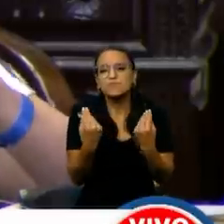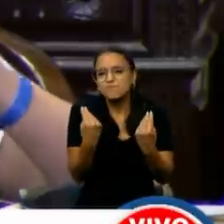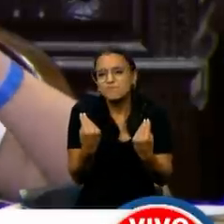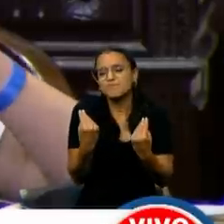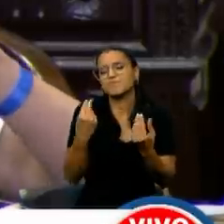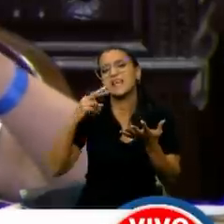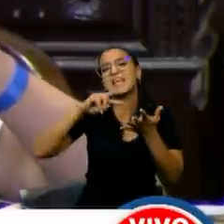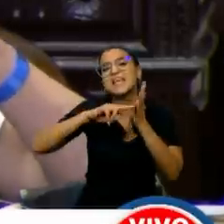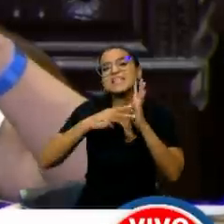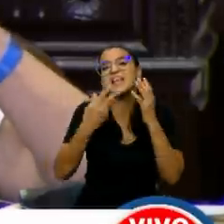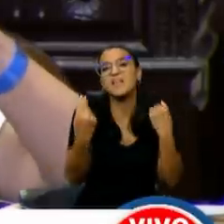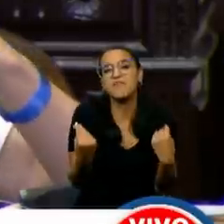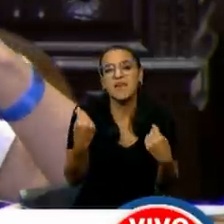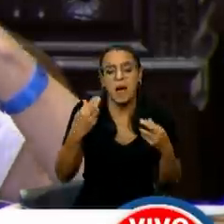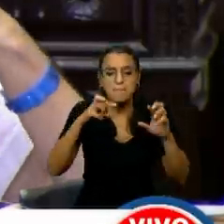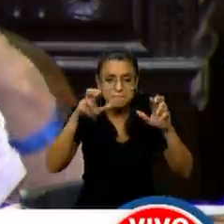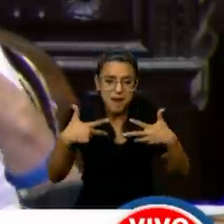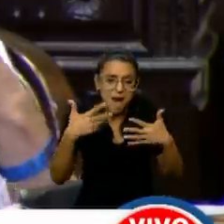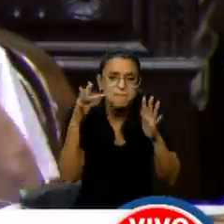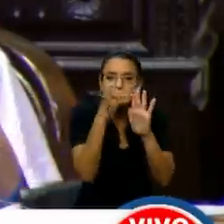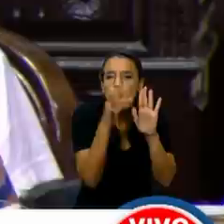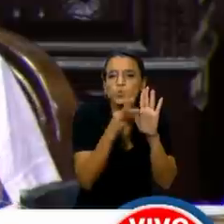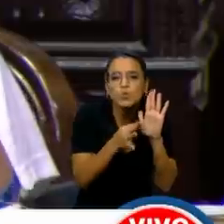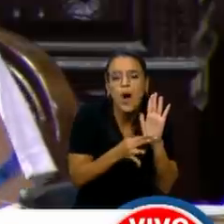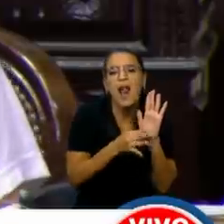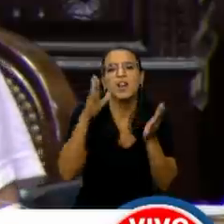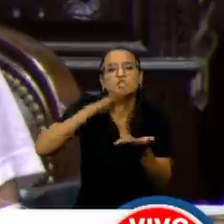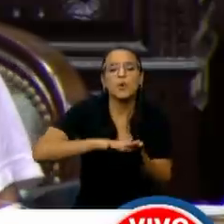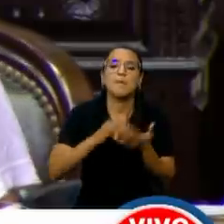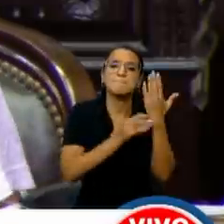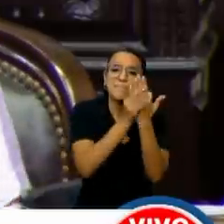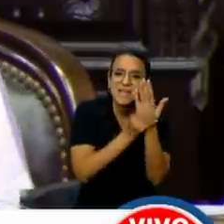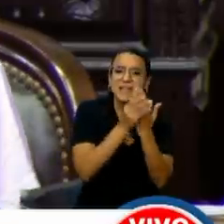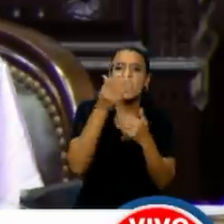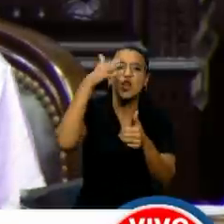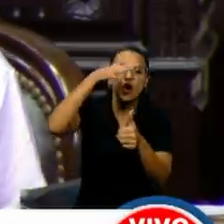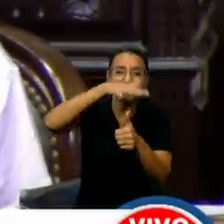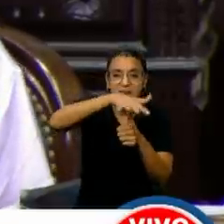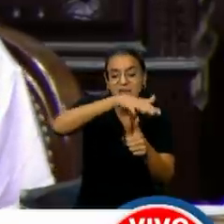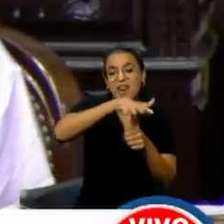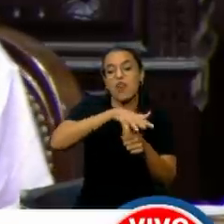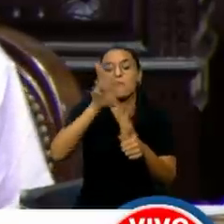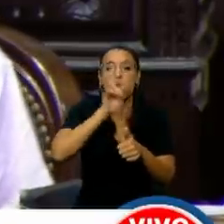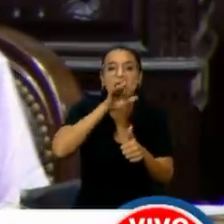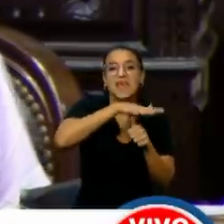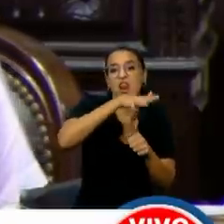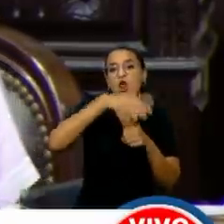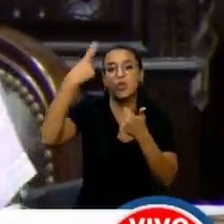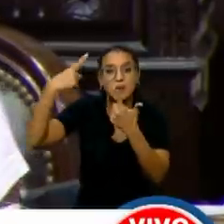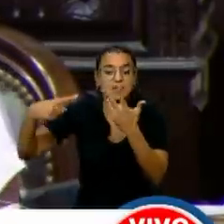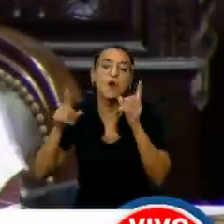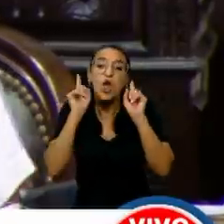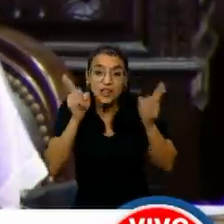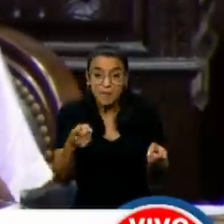significan las políticas específicas que plantea el ministerio de mujeres géneros y diversidad pero también en esta construcción